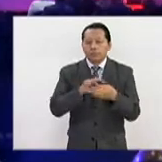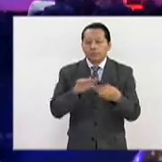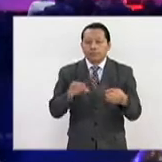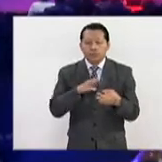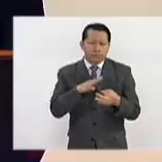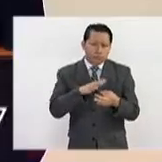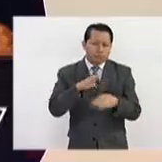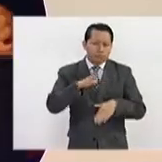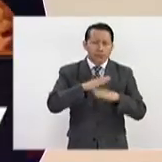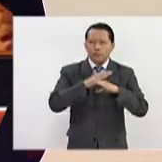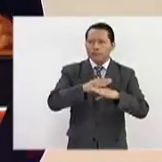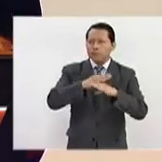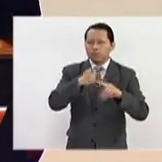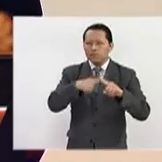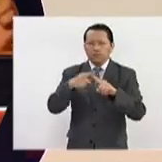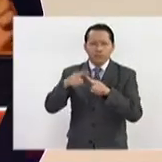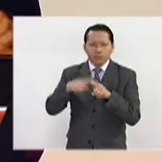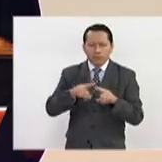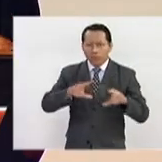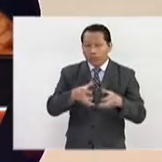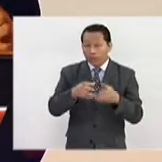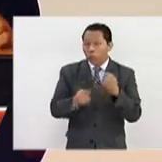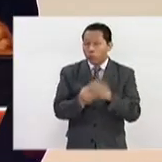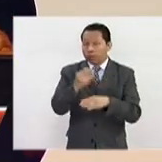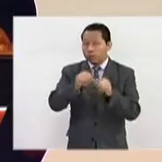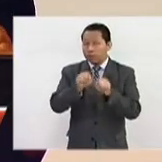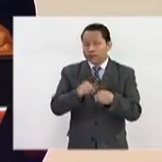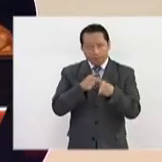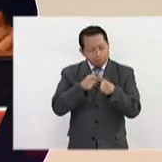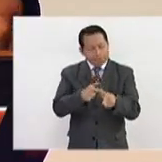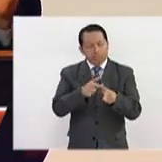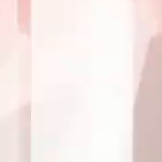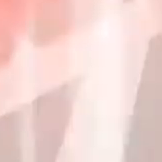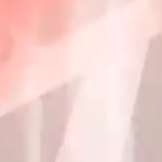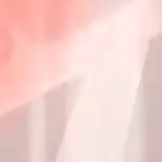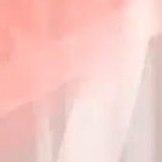de las resistencias de diferentes sectores, el nuevo sistema seguirá adelante.